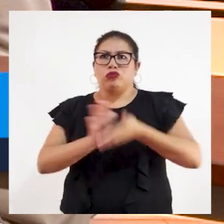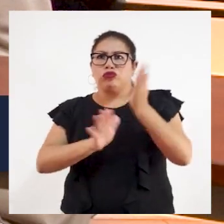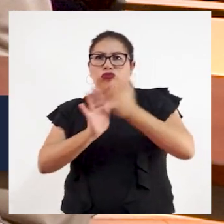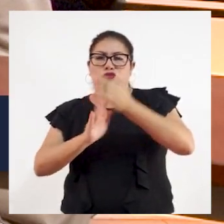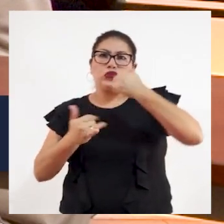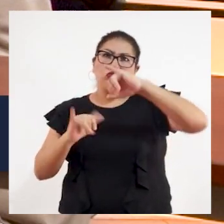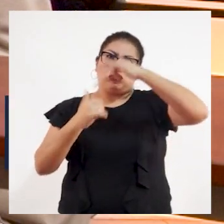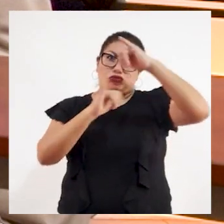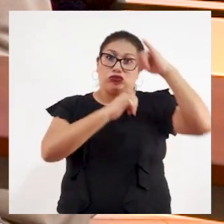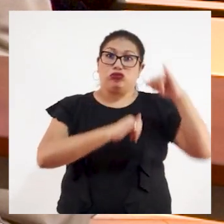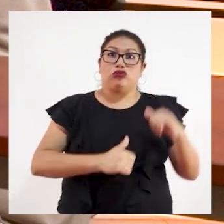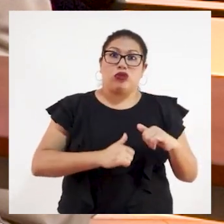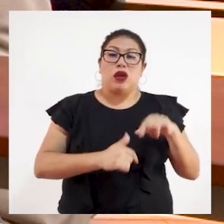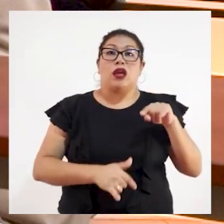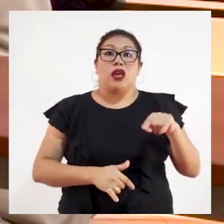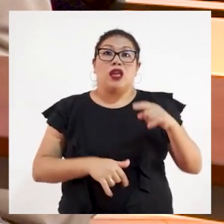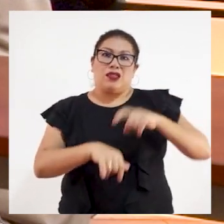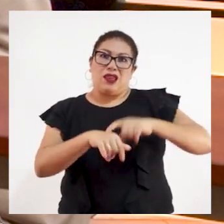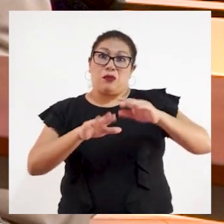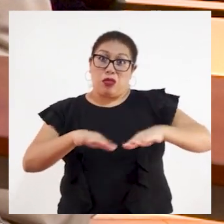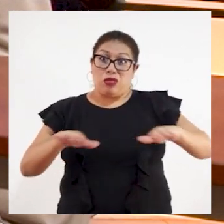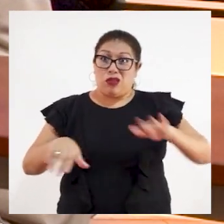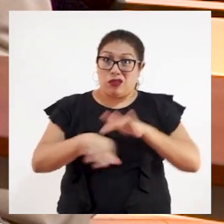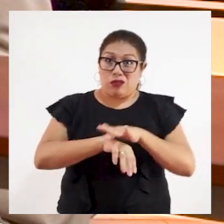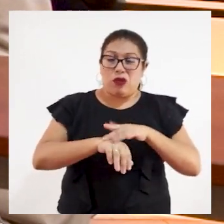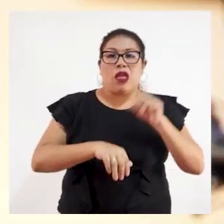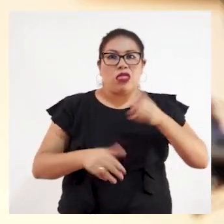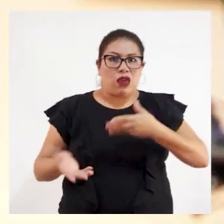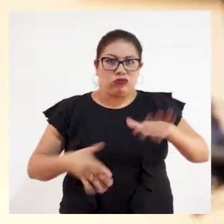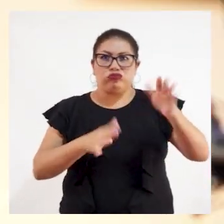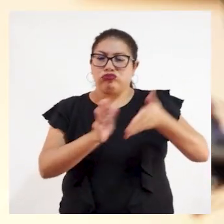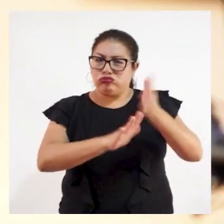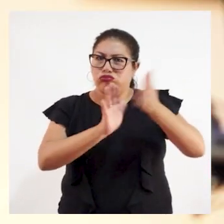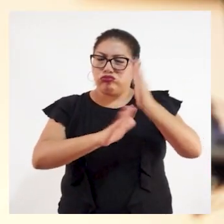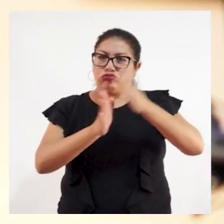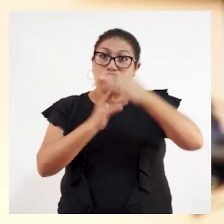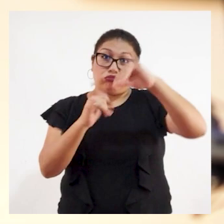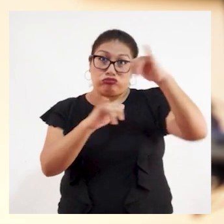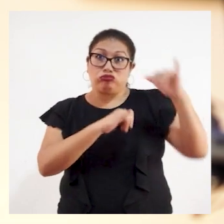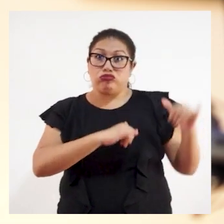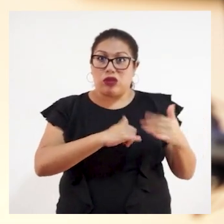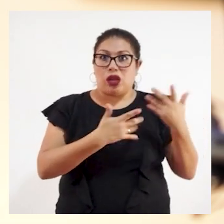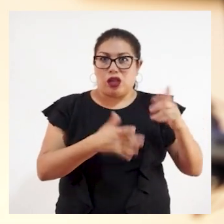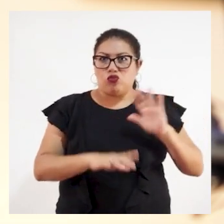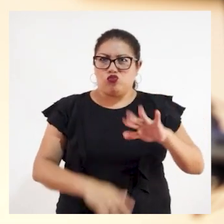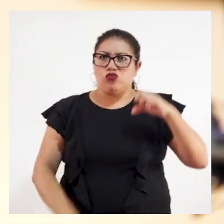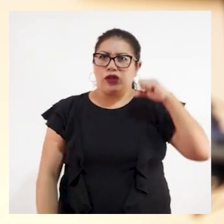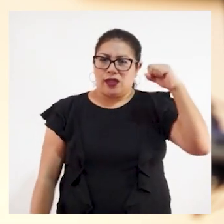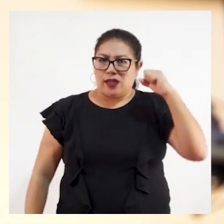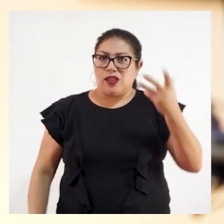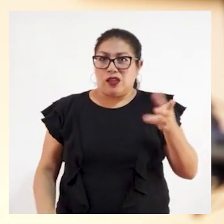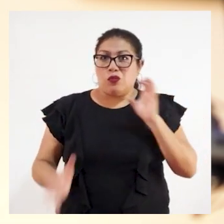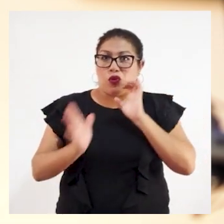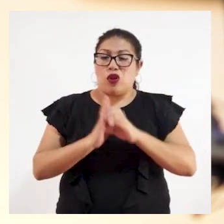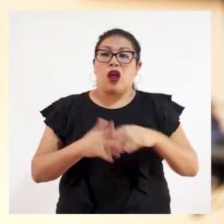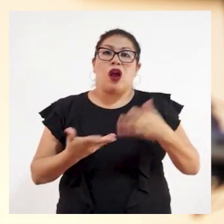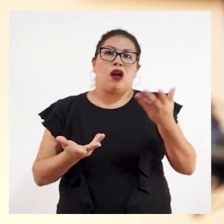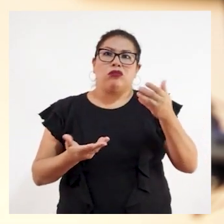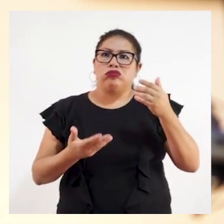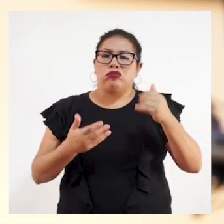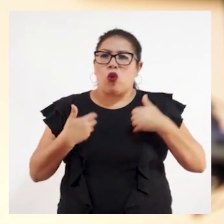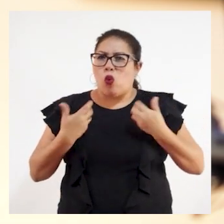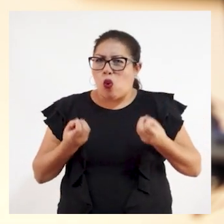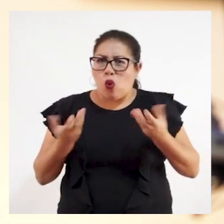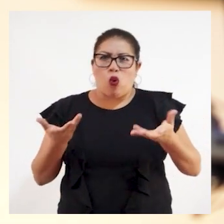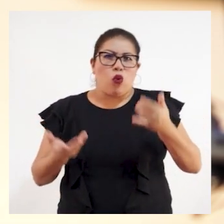ejemplo, fundamental únicamente en la época de la infancia. Ahora, cualquier niño o niña adolescente representada por el